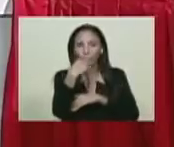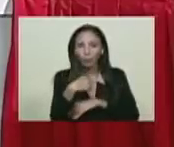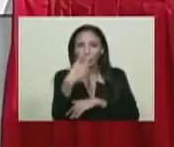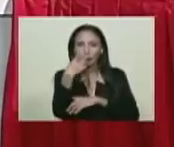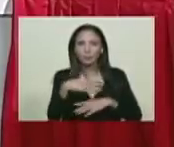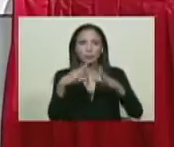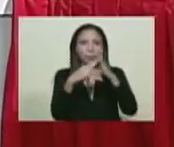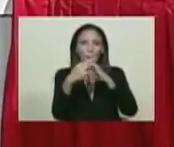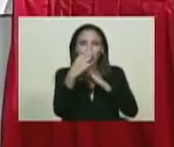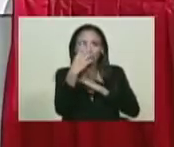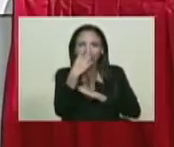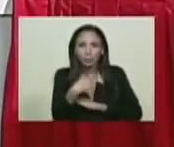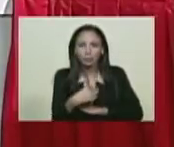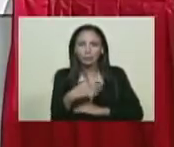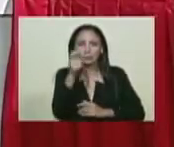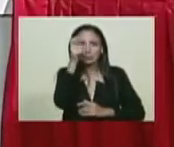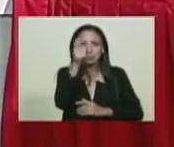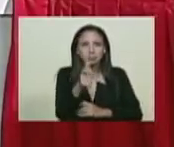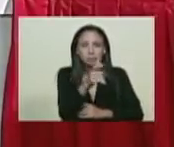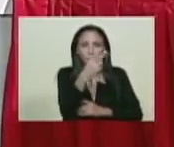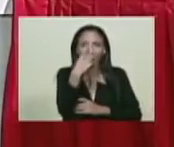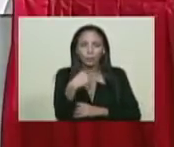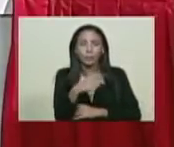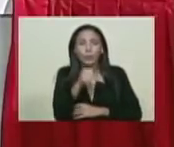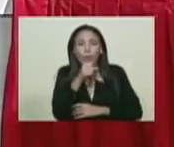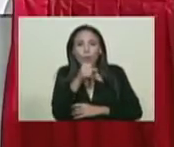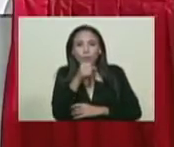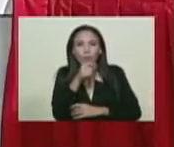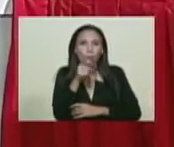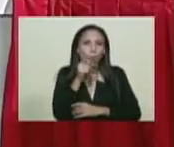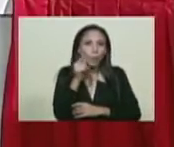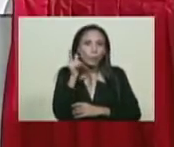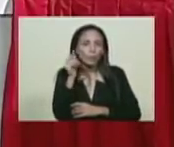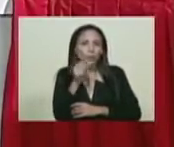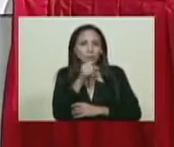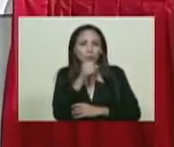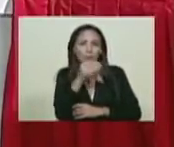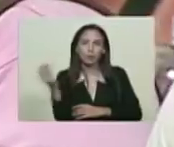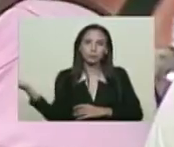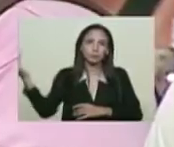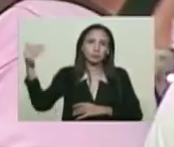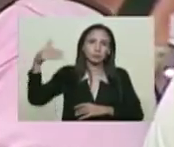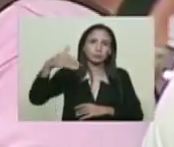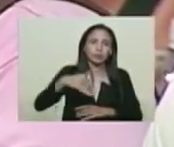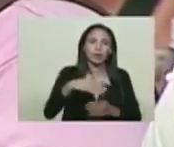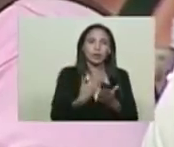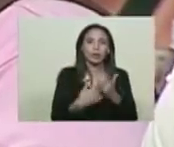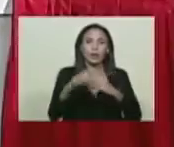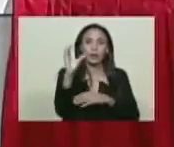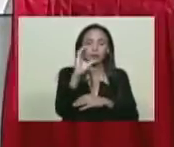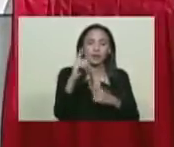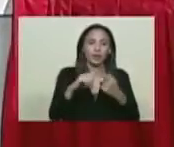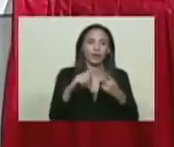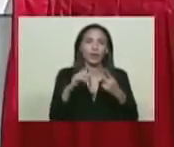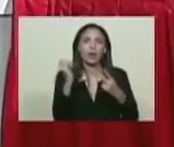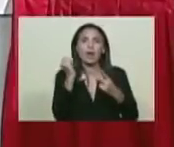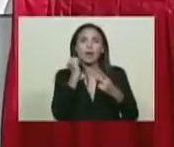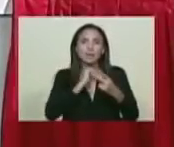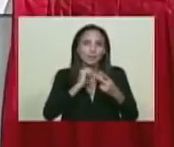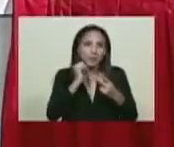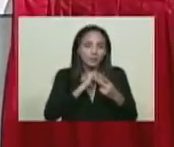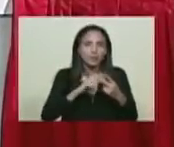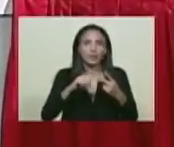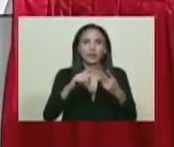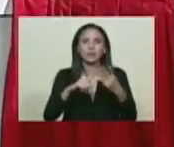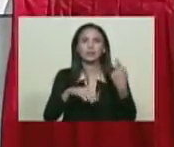miseria. Y los abuelos de nuestros abuelos tuvieron que venirse a Caracas, a Valencia,